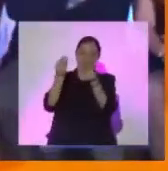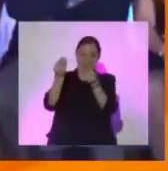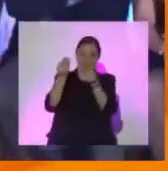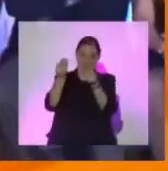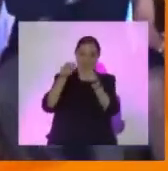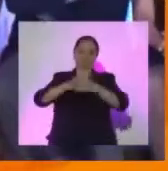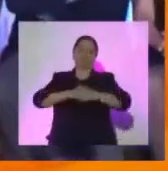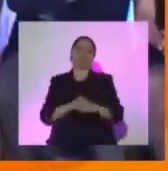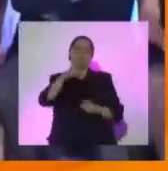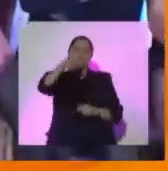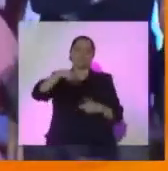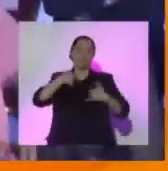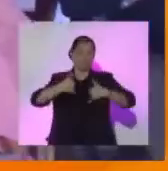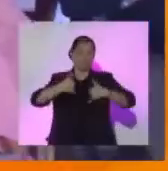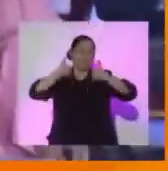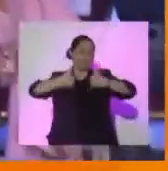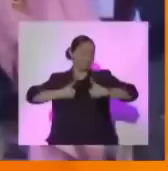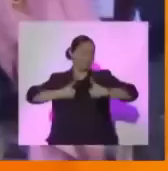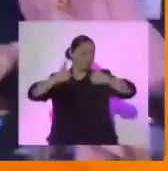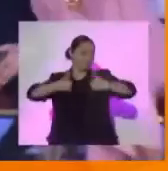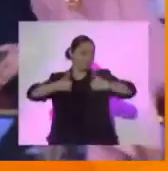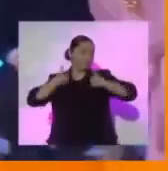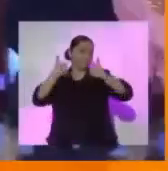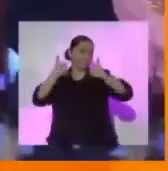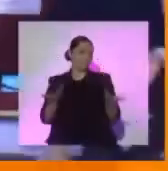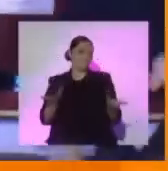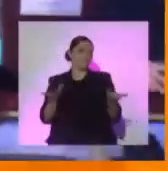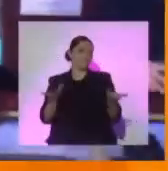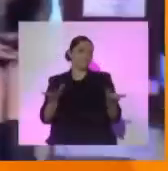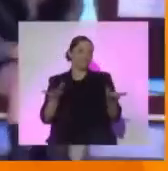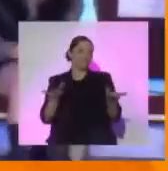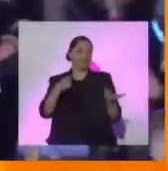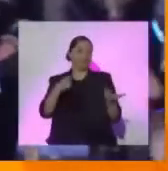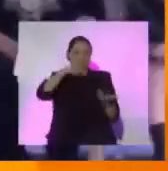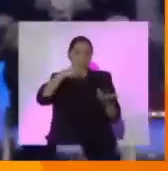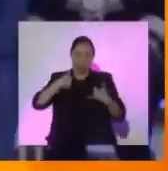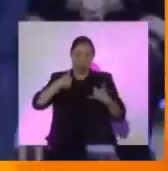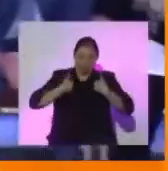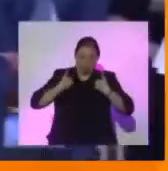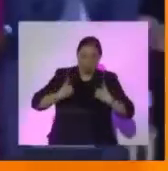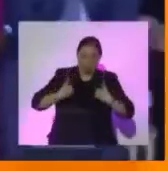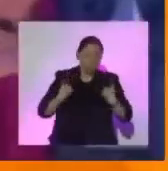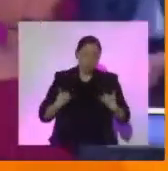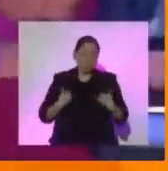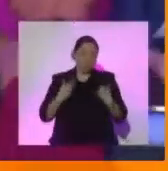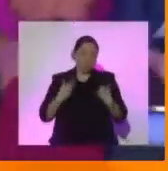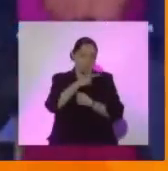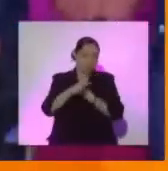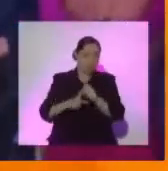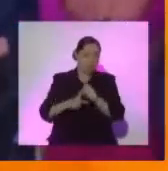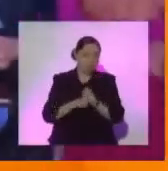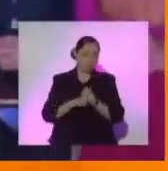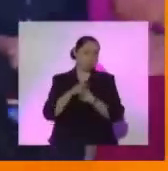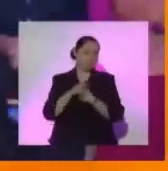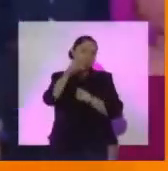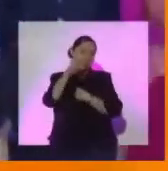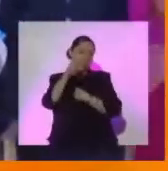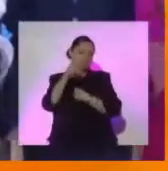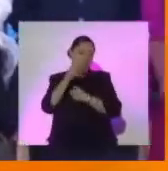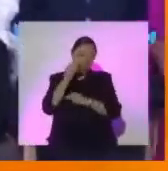el tema por ejemplo de campo agua y pesca híjole ahí integran a otro